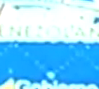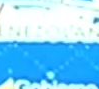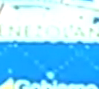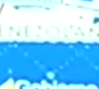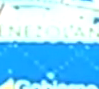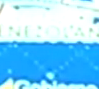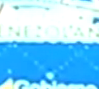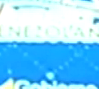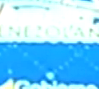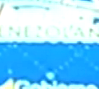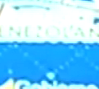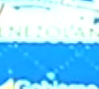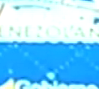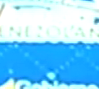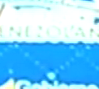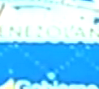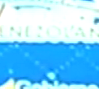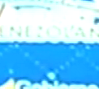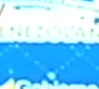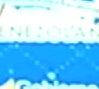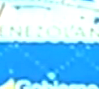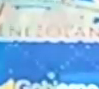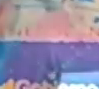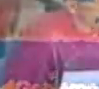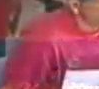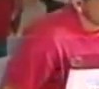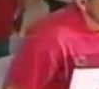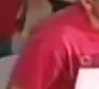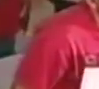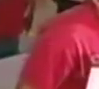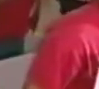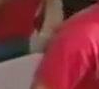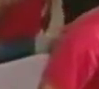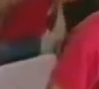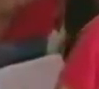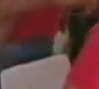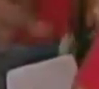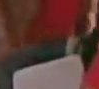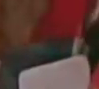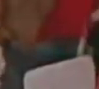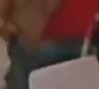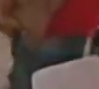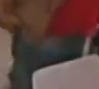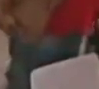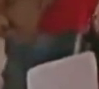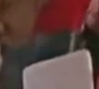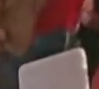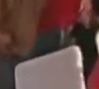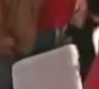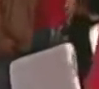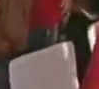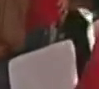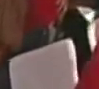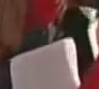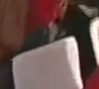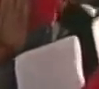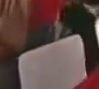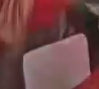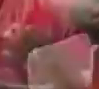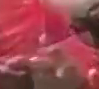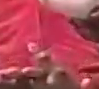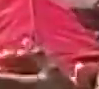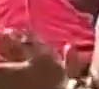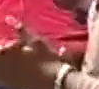tierra de María alonza del negro Miguel y de todo el equipo que lo acompañado reciba nuestra